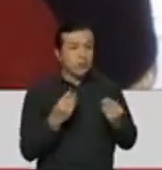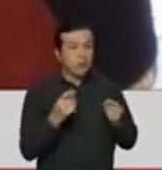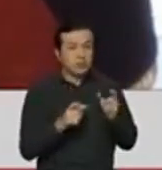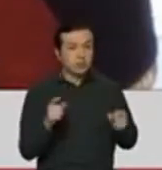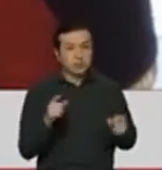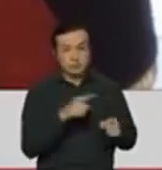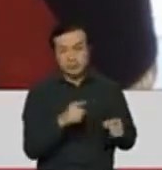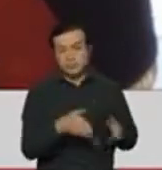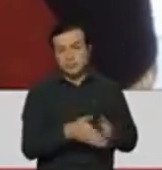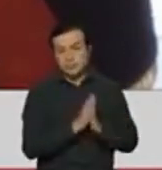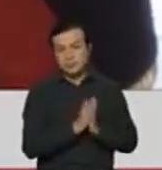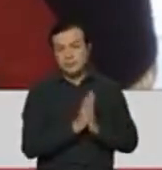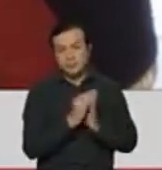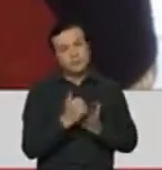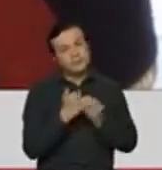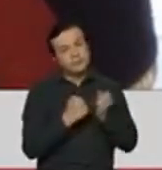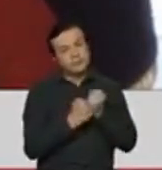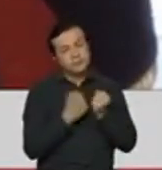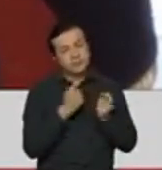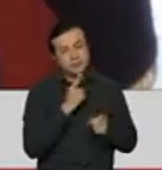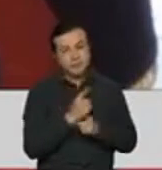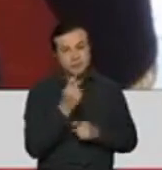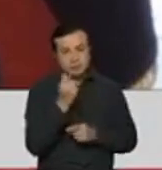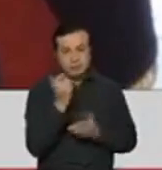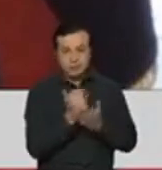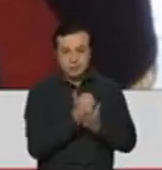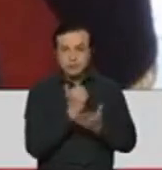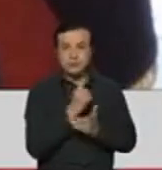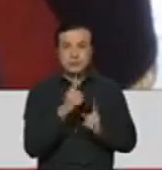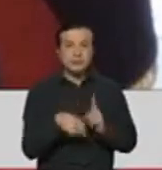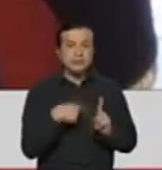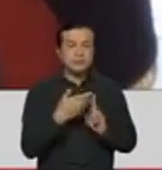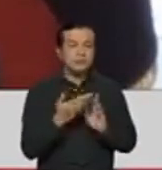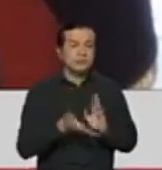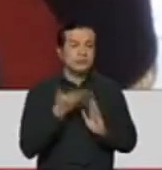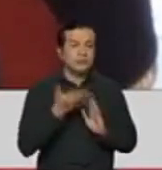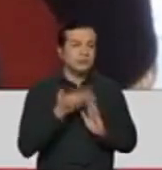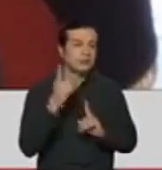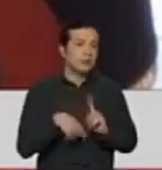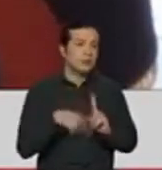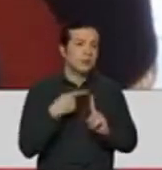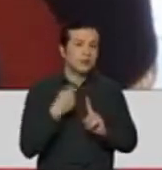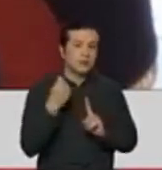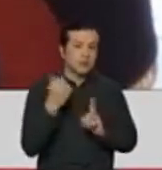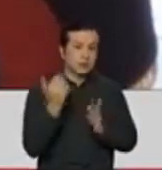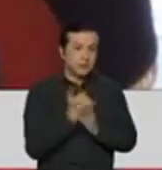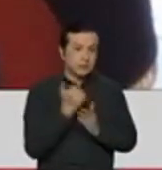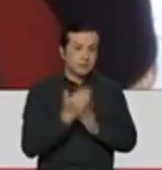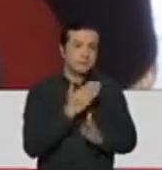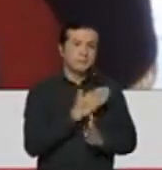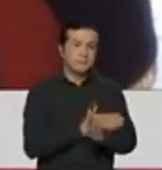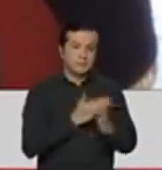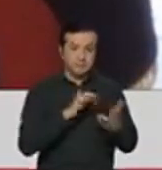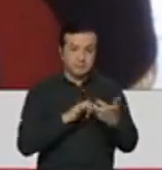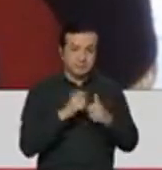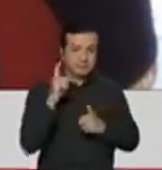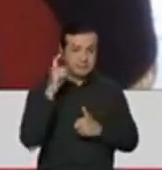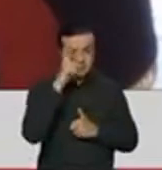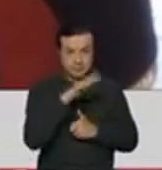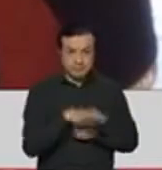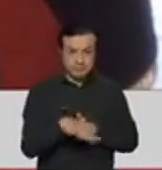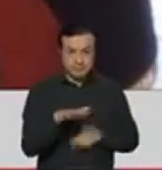les permite a los afiliados tener ingresos adicionales para enfrentar gastos que fueron de alguna manera